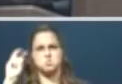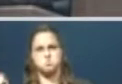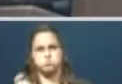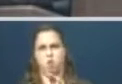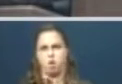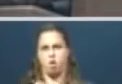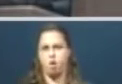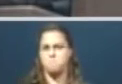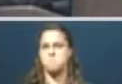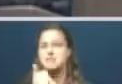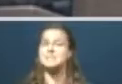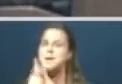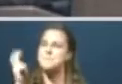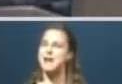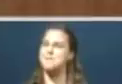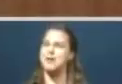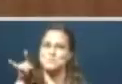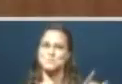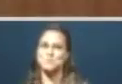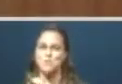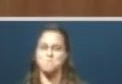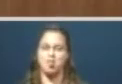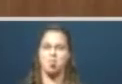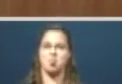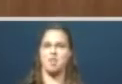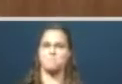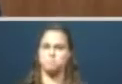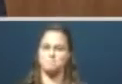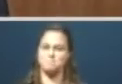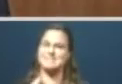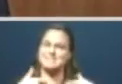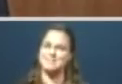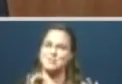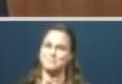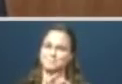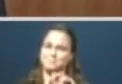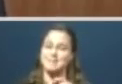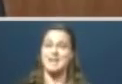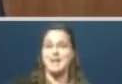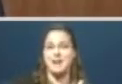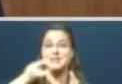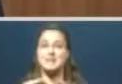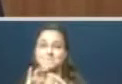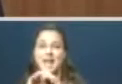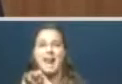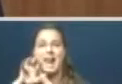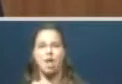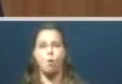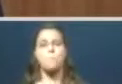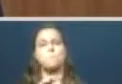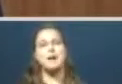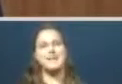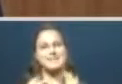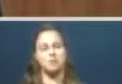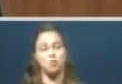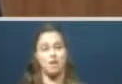que puede servir de importante reclamo para la generación de actividad en este sector tan vinculado al parque tecnológico de león posicionando a